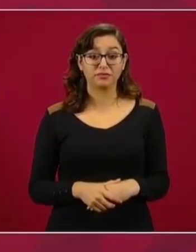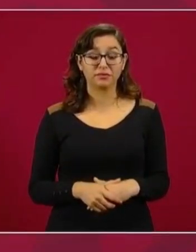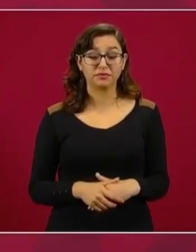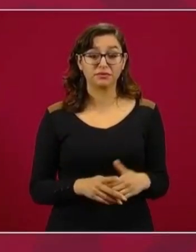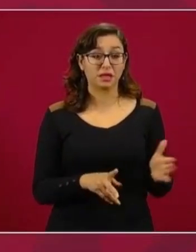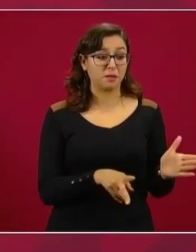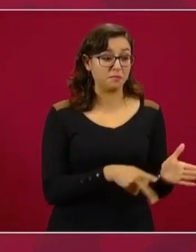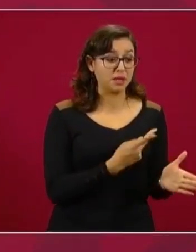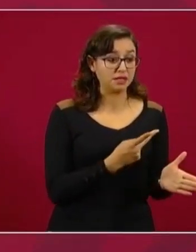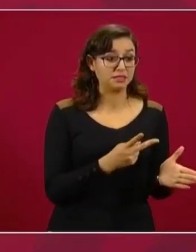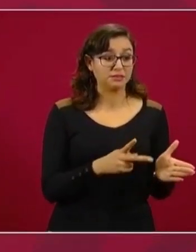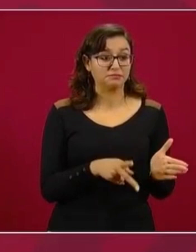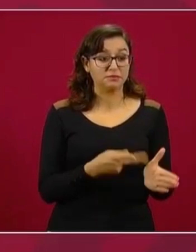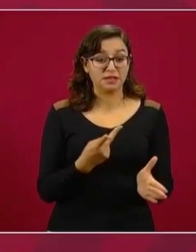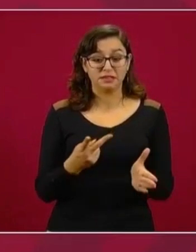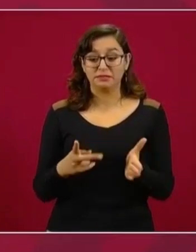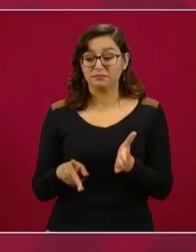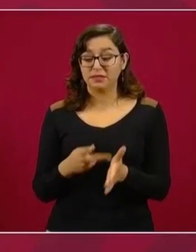consecutivos